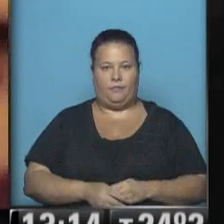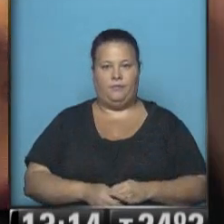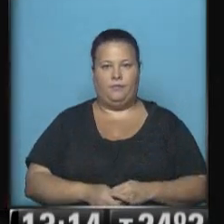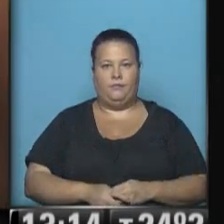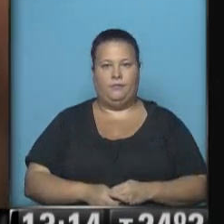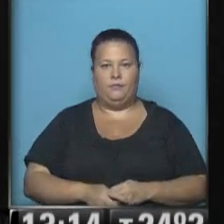historia